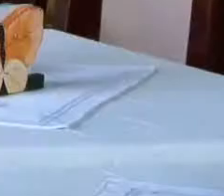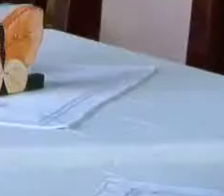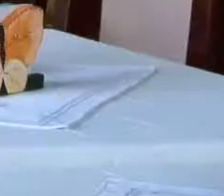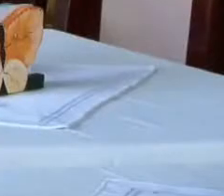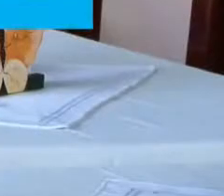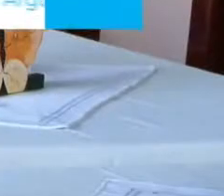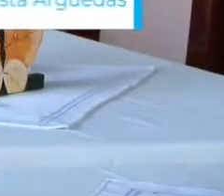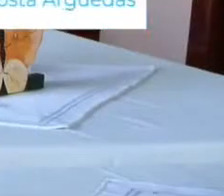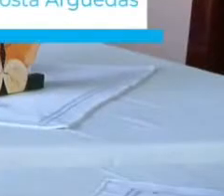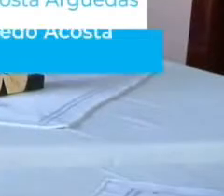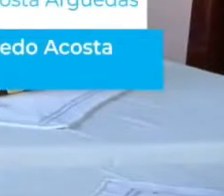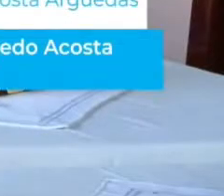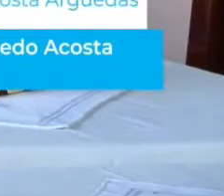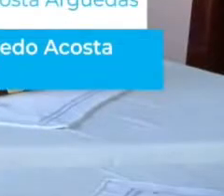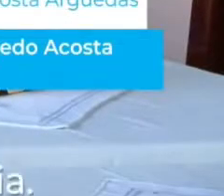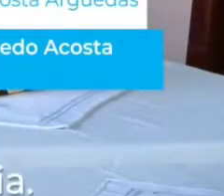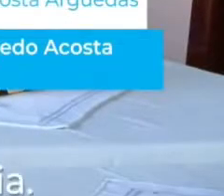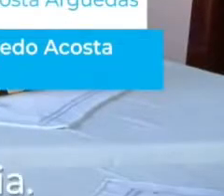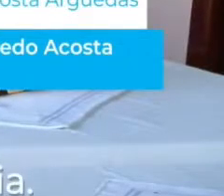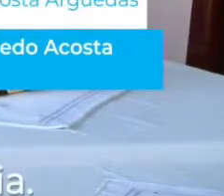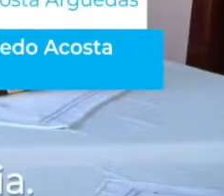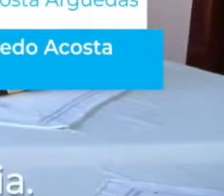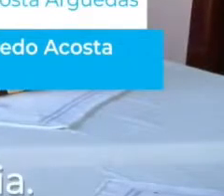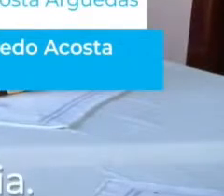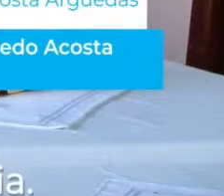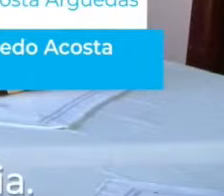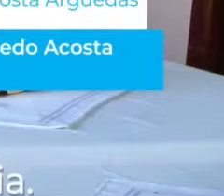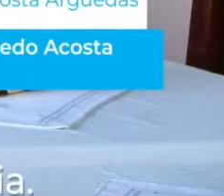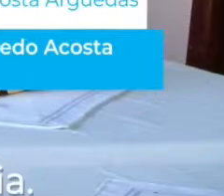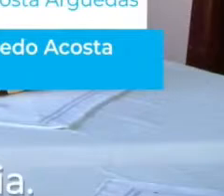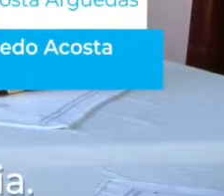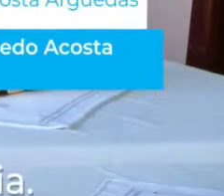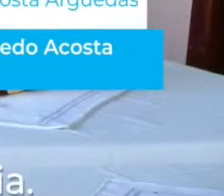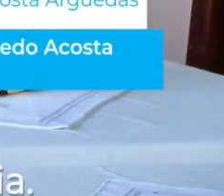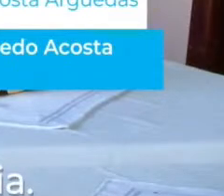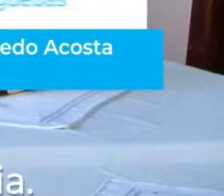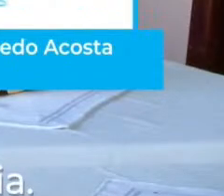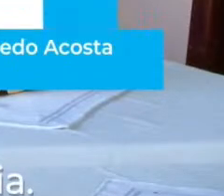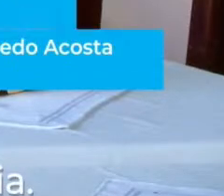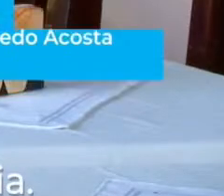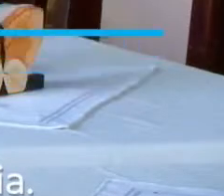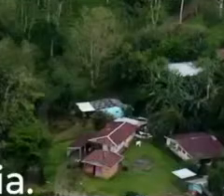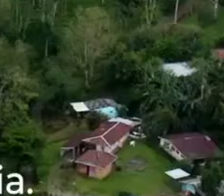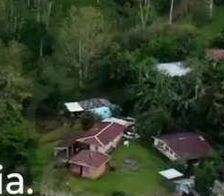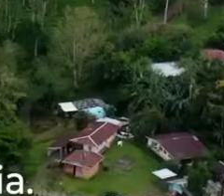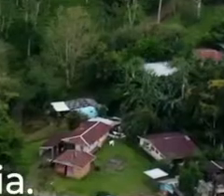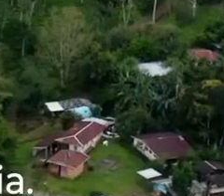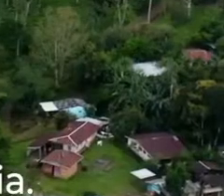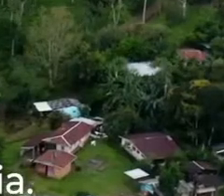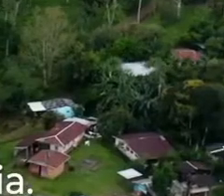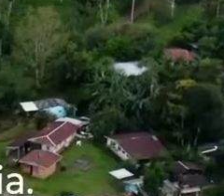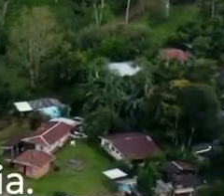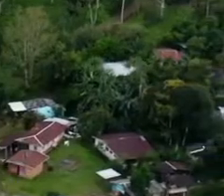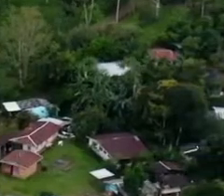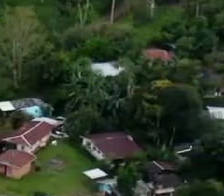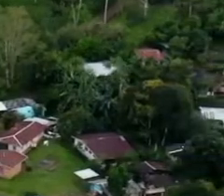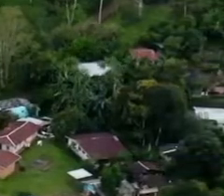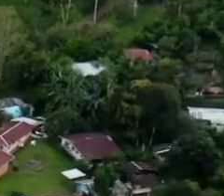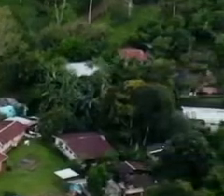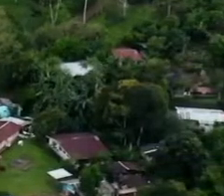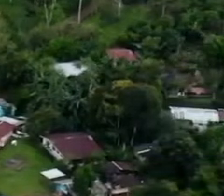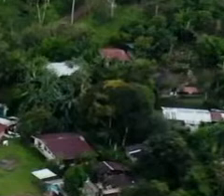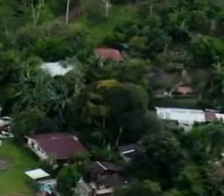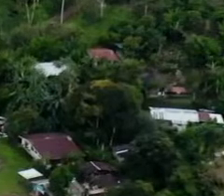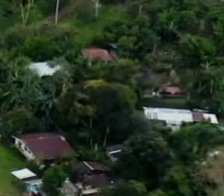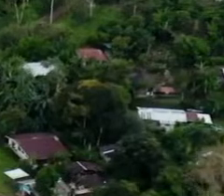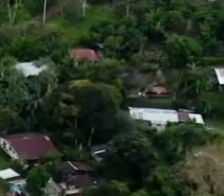capacitaciones que nos ayudaran a saber sobre páginas web, sobre cómo utilizar las redes. La